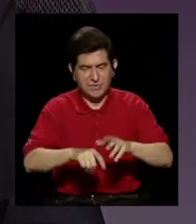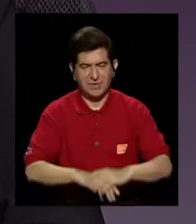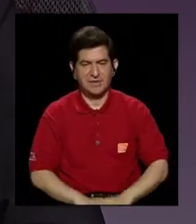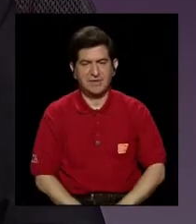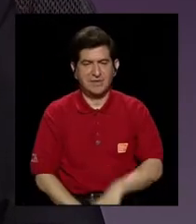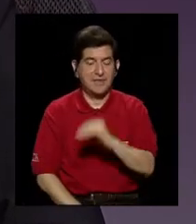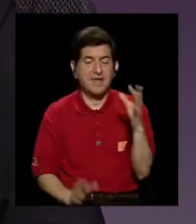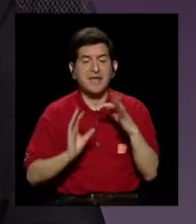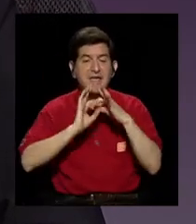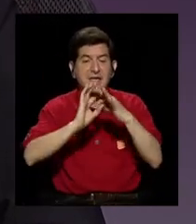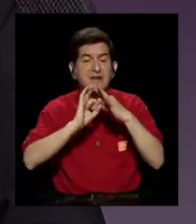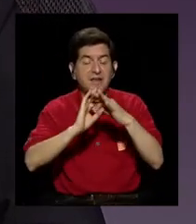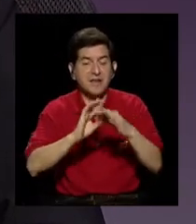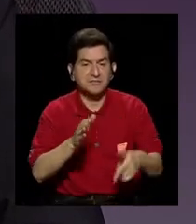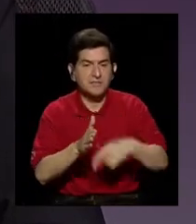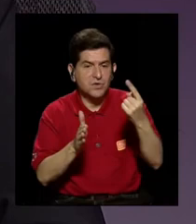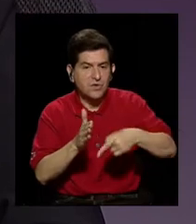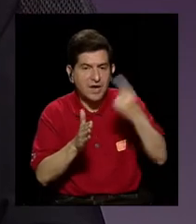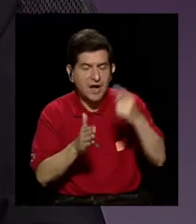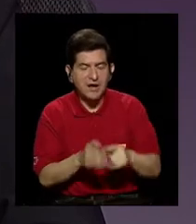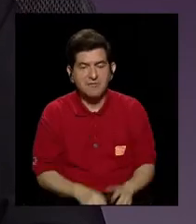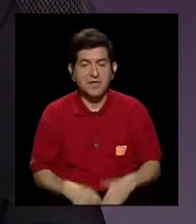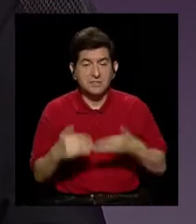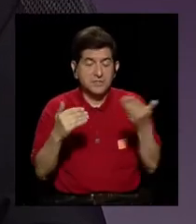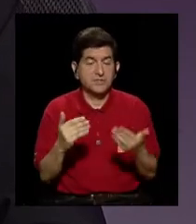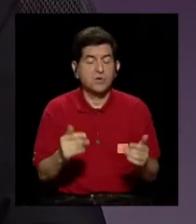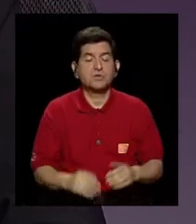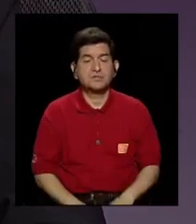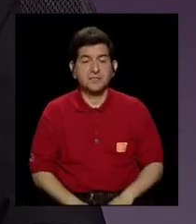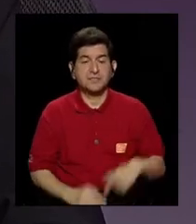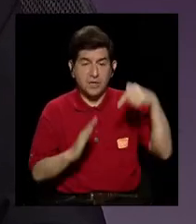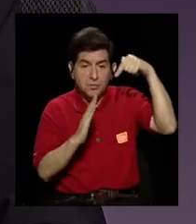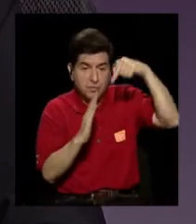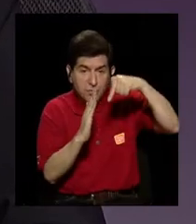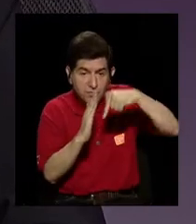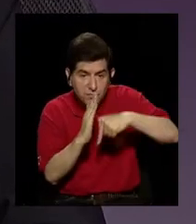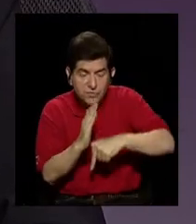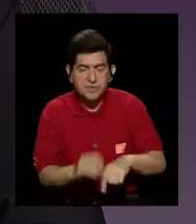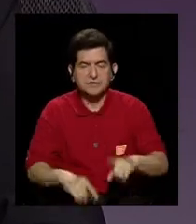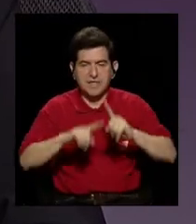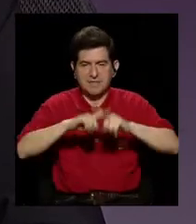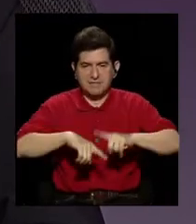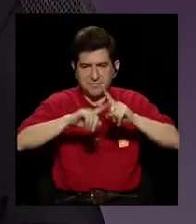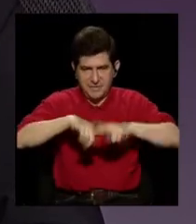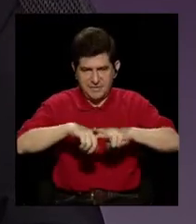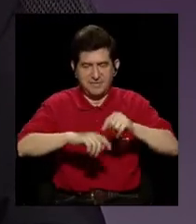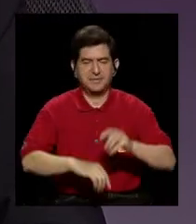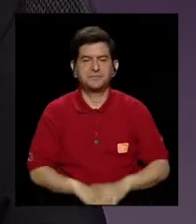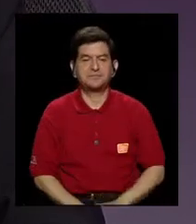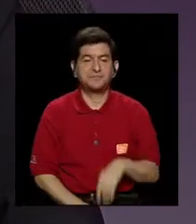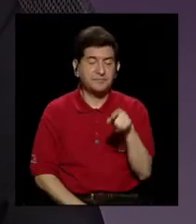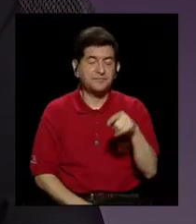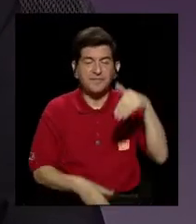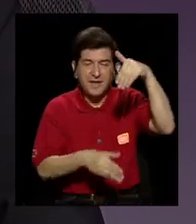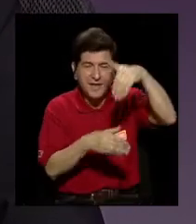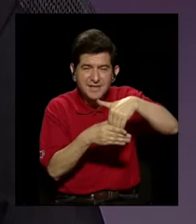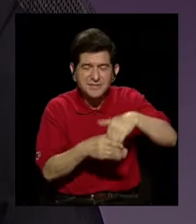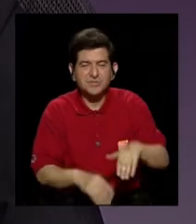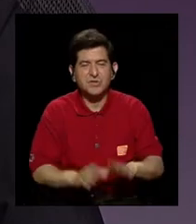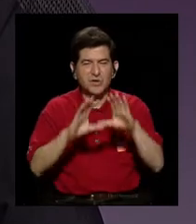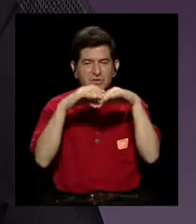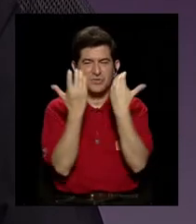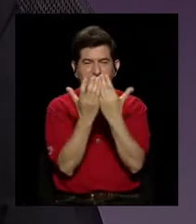de la relación, porque en algunos casos hay agravantes o depende de tipo, porque como les decía, eso entra dentro de la